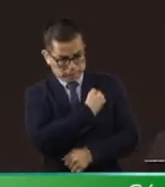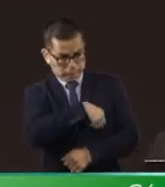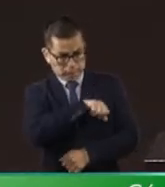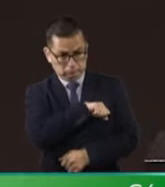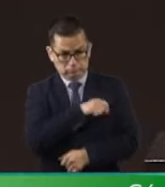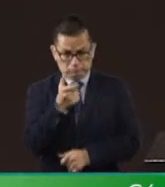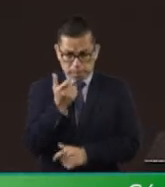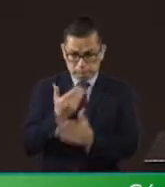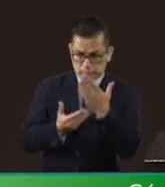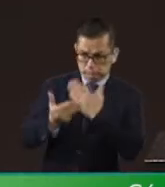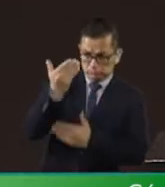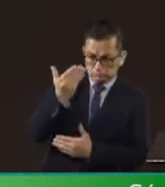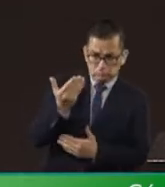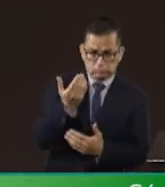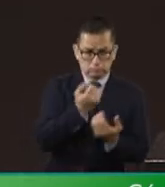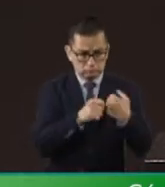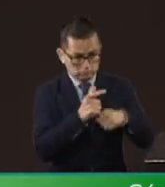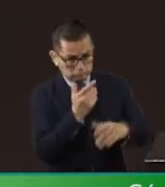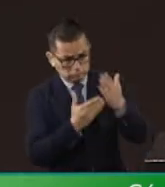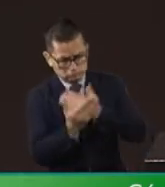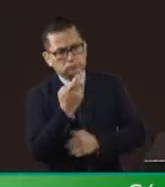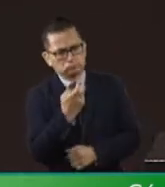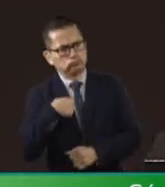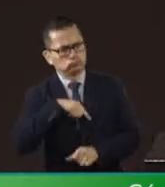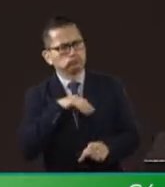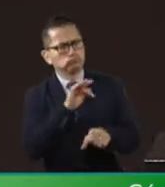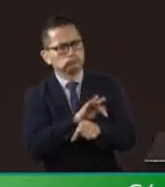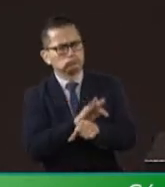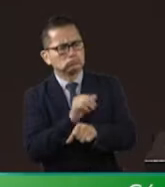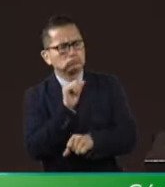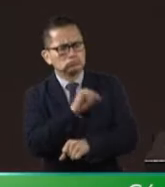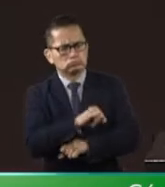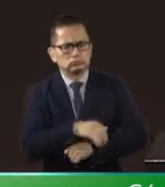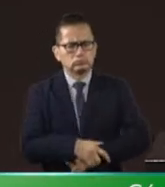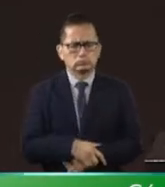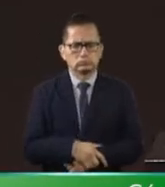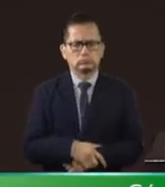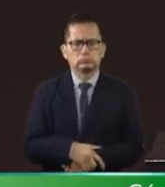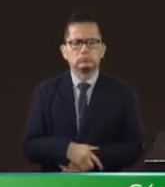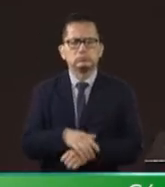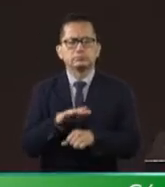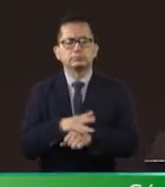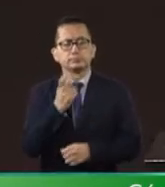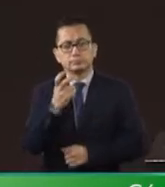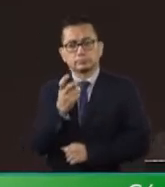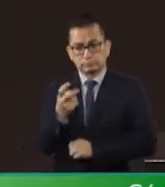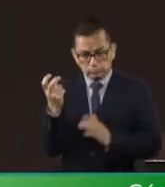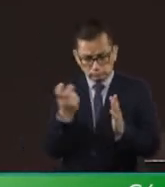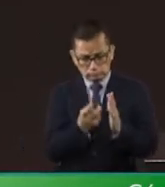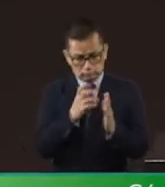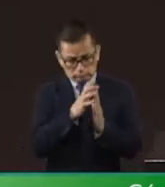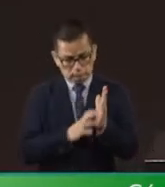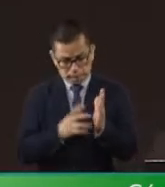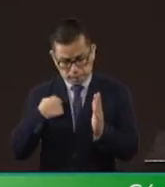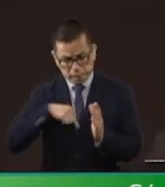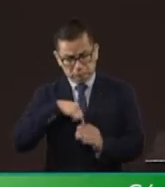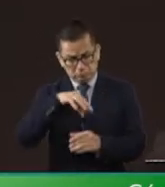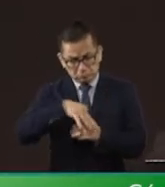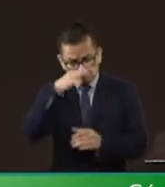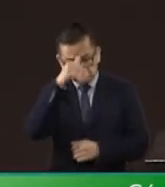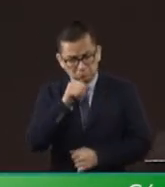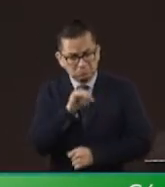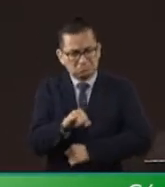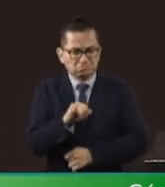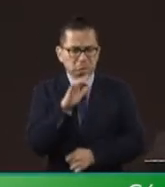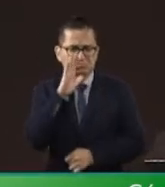desarrollo económico y social de México. Por ello, nos resulta difícil acompañar esta reforma, ya que consideramos, y